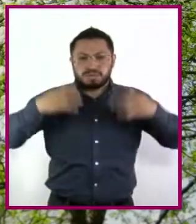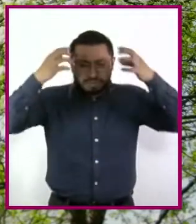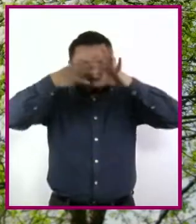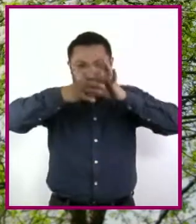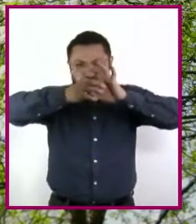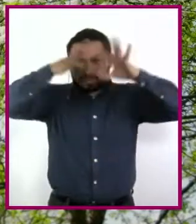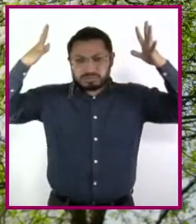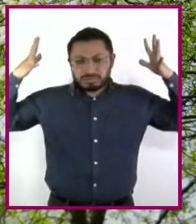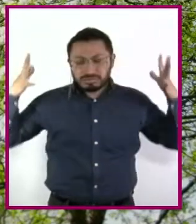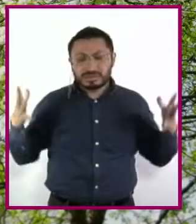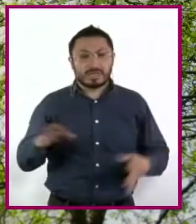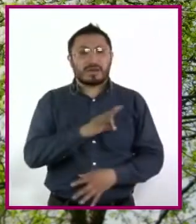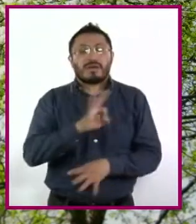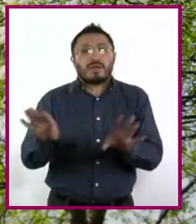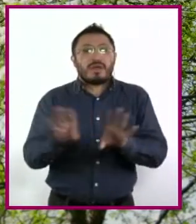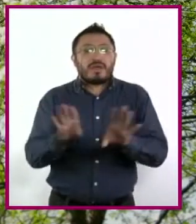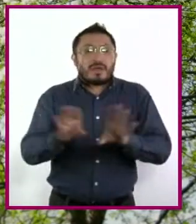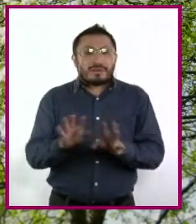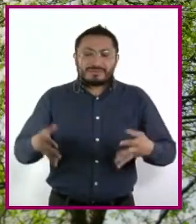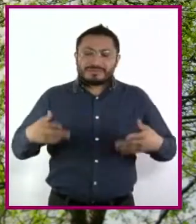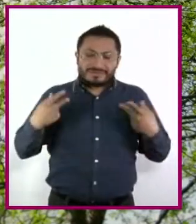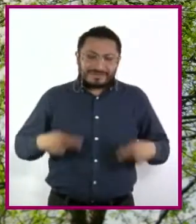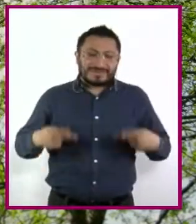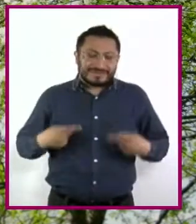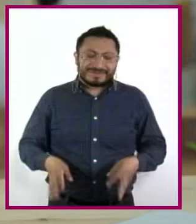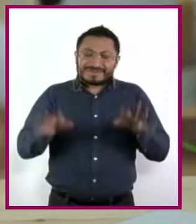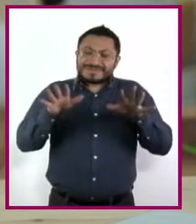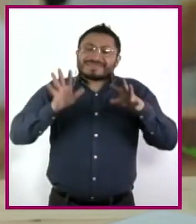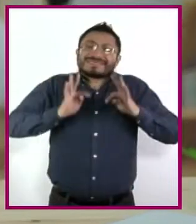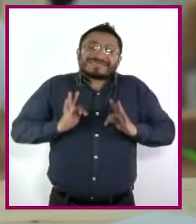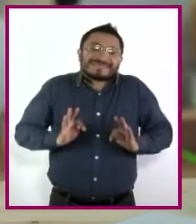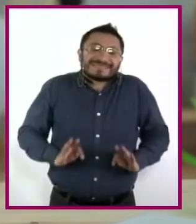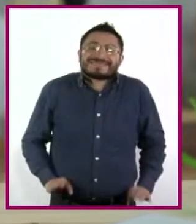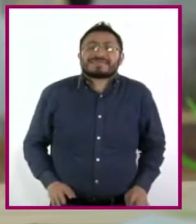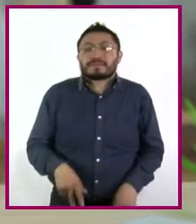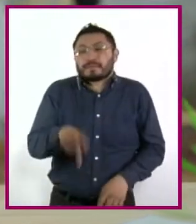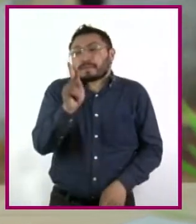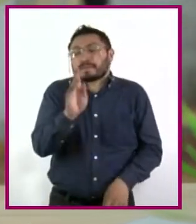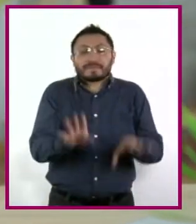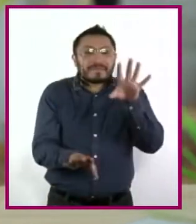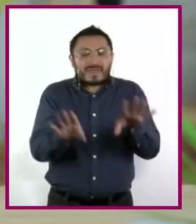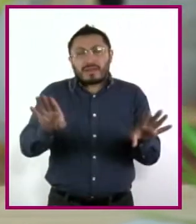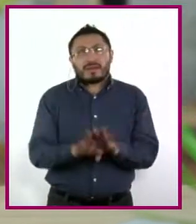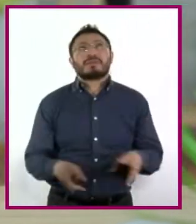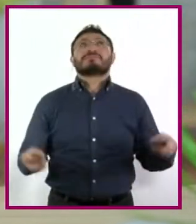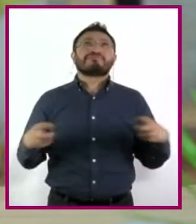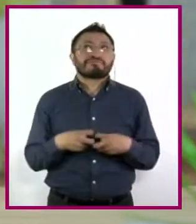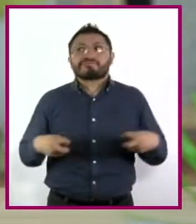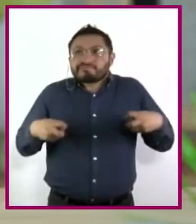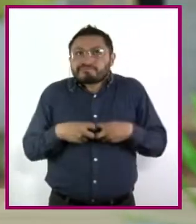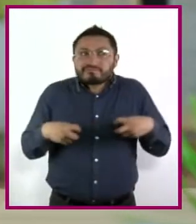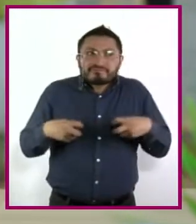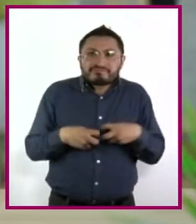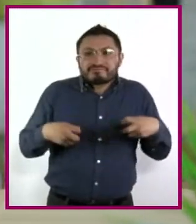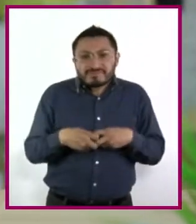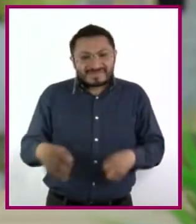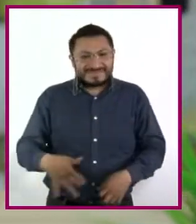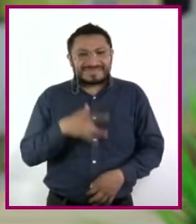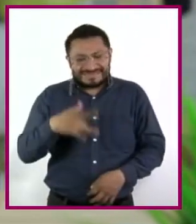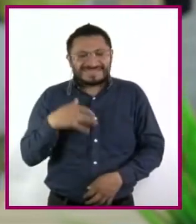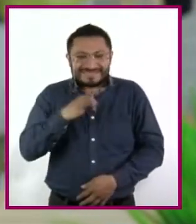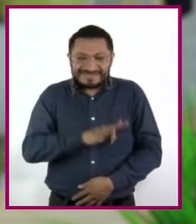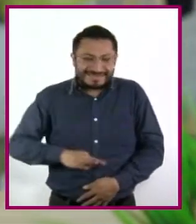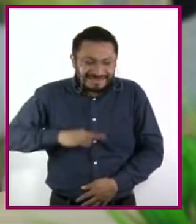Podemos concebirnos como personas muy serenas, pero de vez en cuando también nos abraza la ansiedad. Podemos sentirnos felices